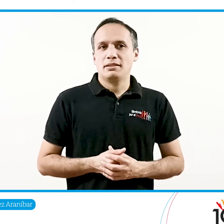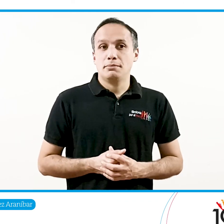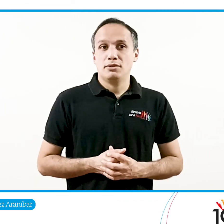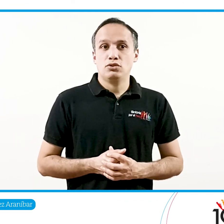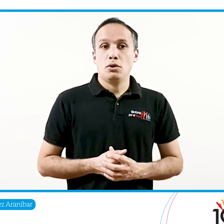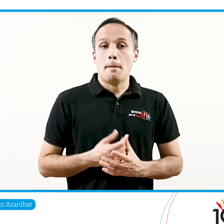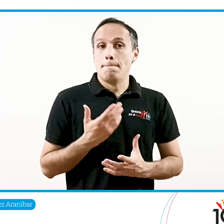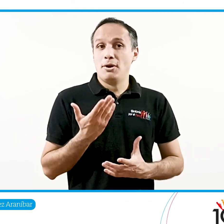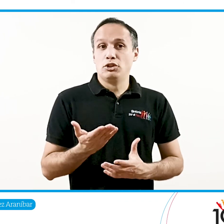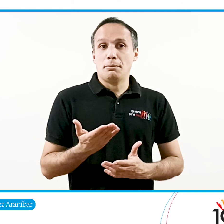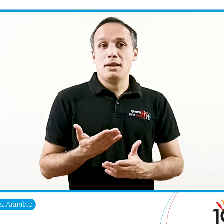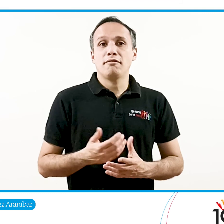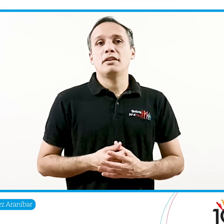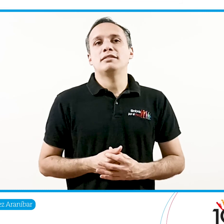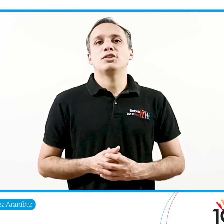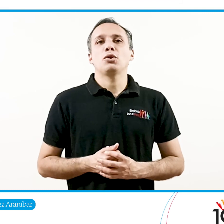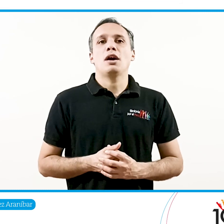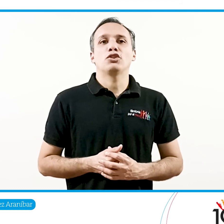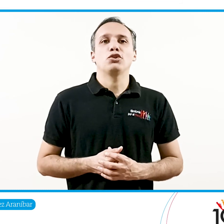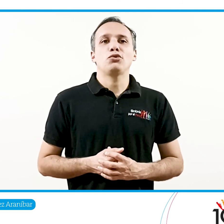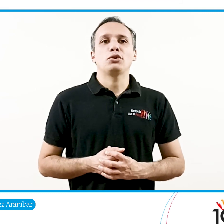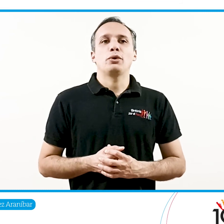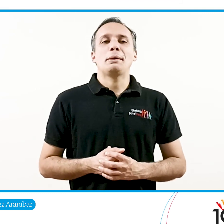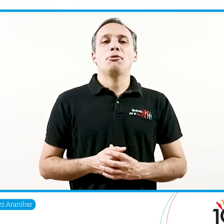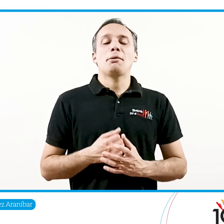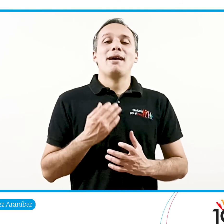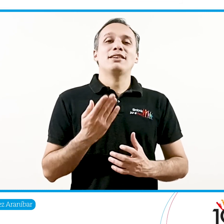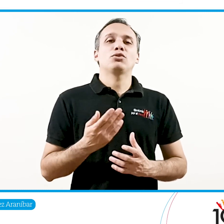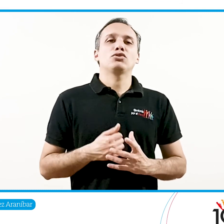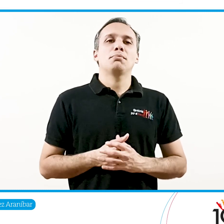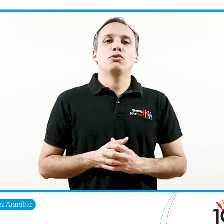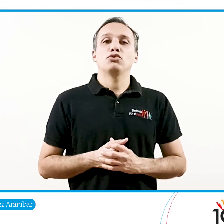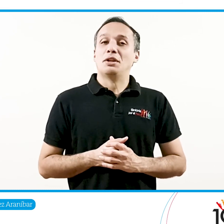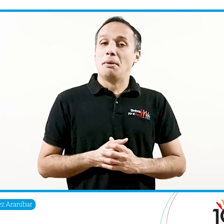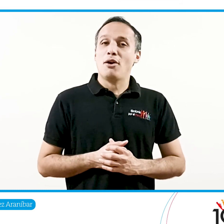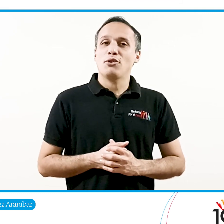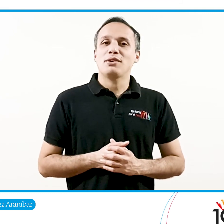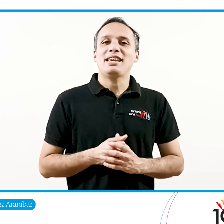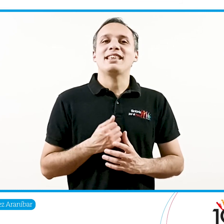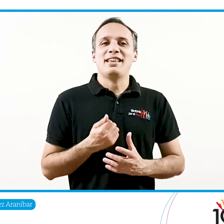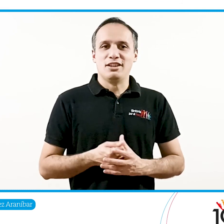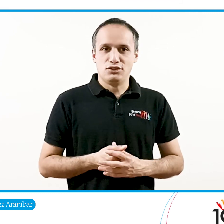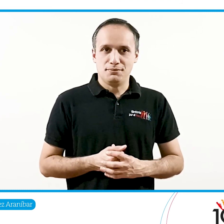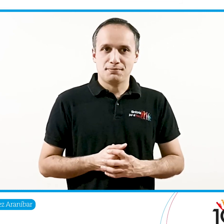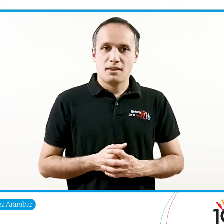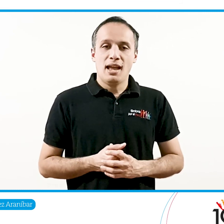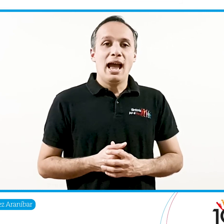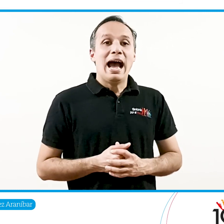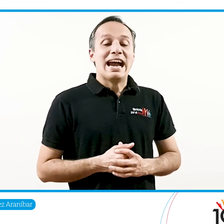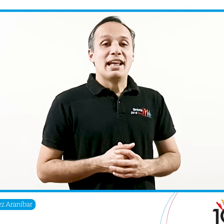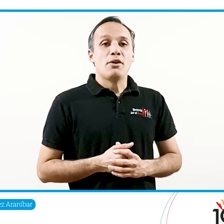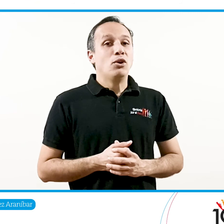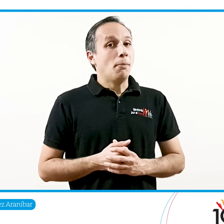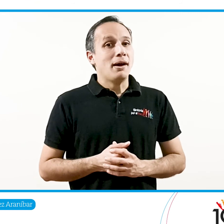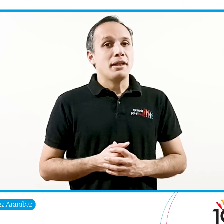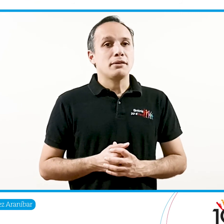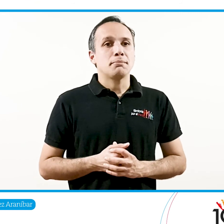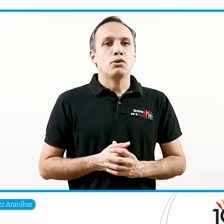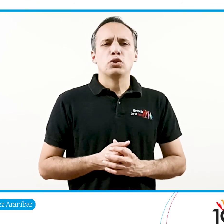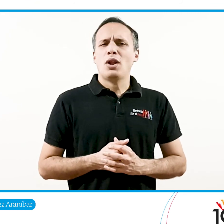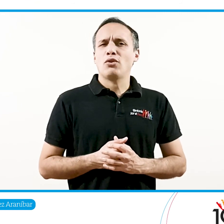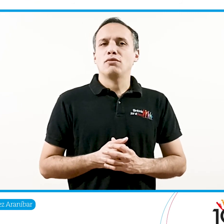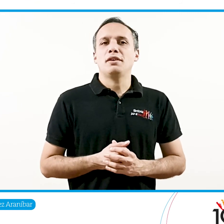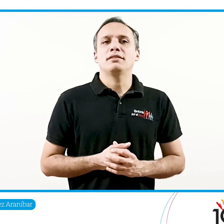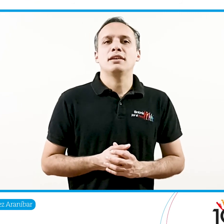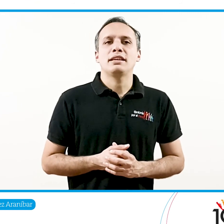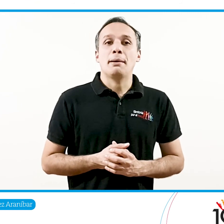su participación, pero también felicito a todo nuestro equipo de maestros por su trabajo y dedicación. Agradezco a los padres por